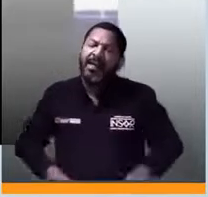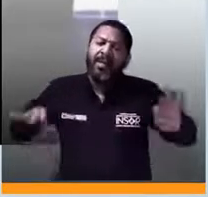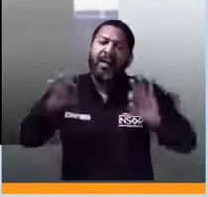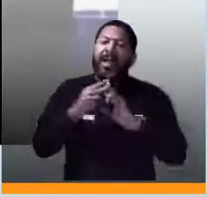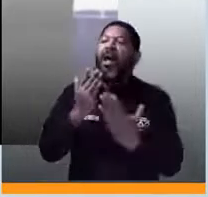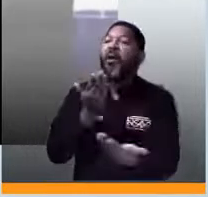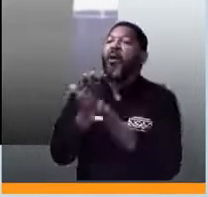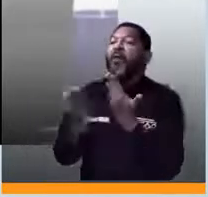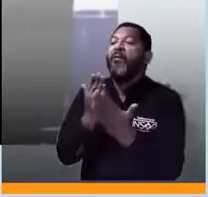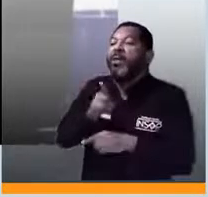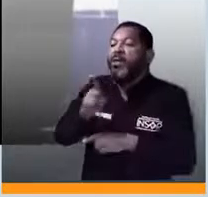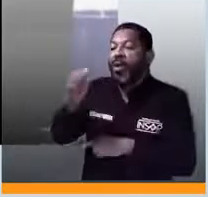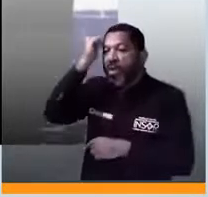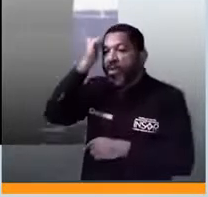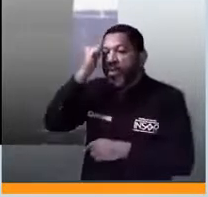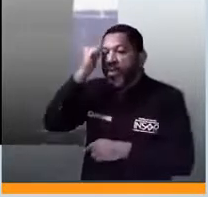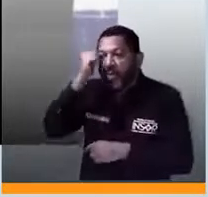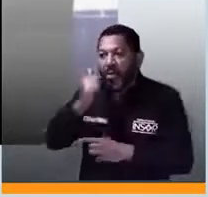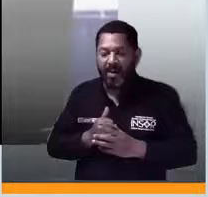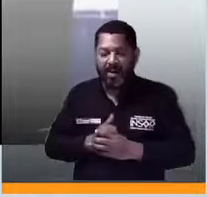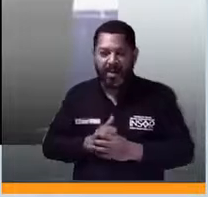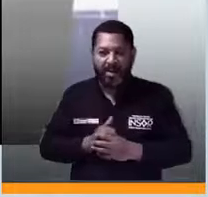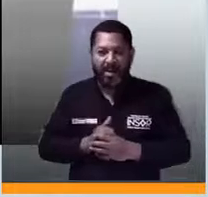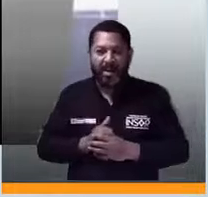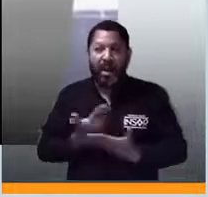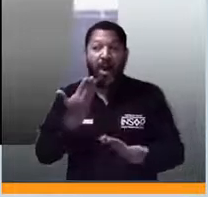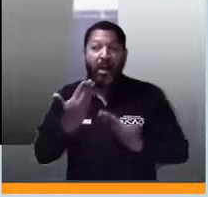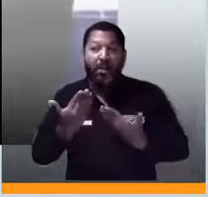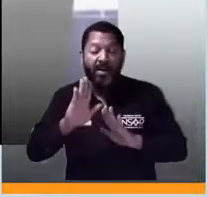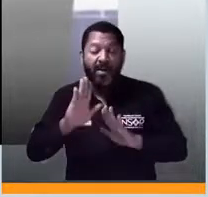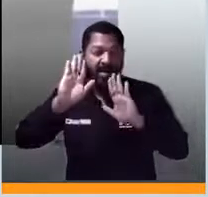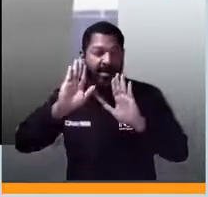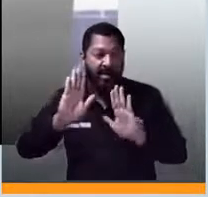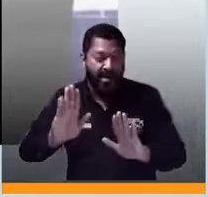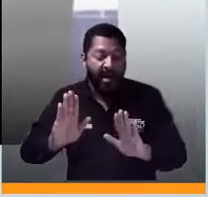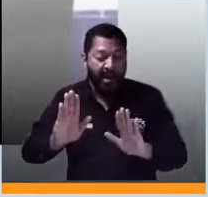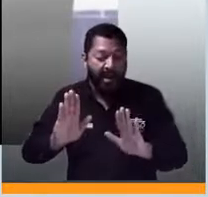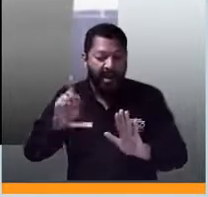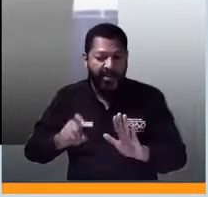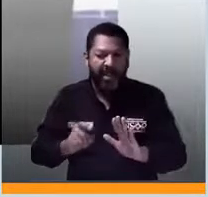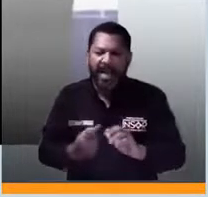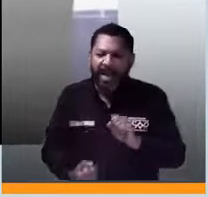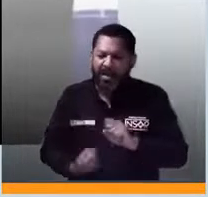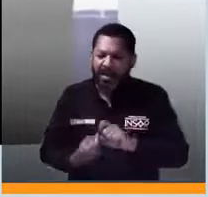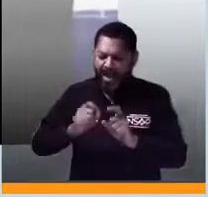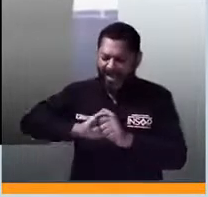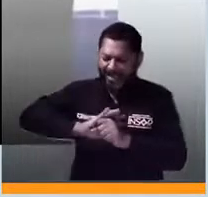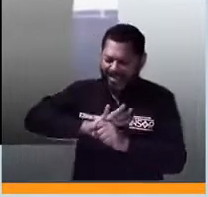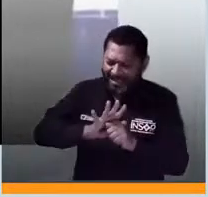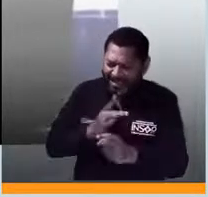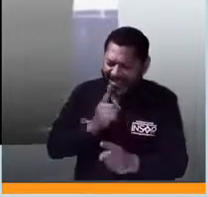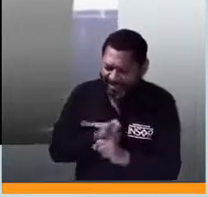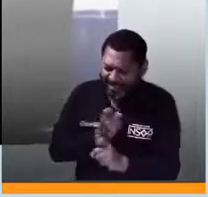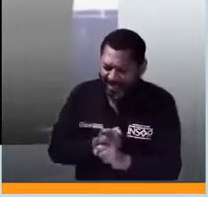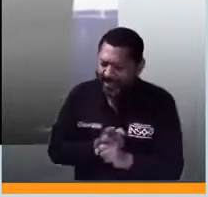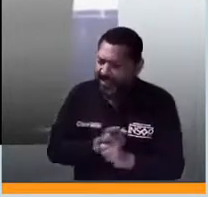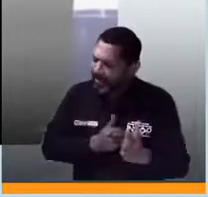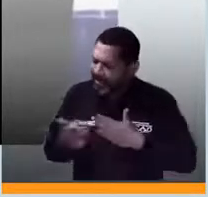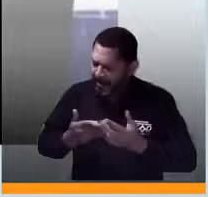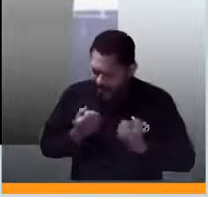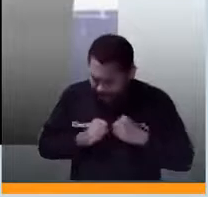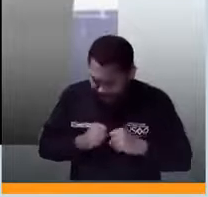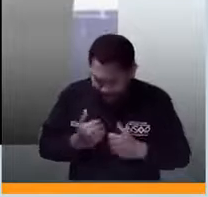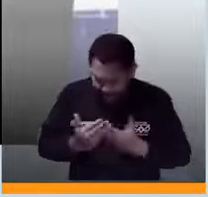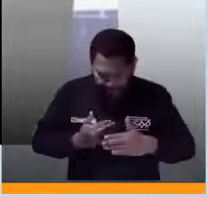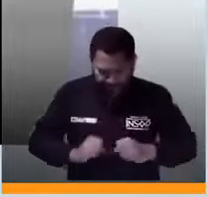en nuestros maestros, de saber que no importa lo difícil de la situación, creo que vamos a salir mucho más fortalecidos,